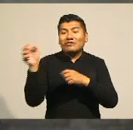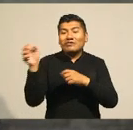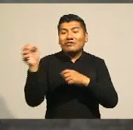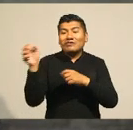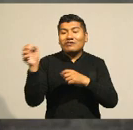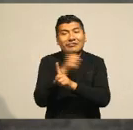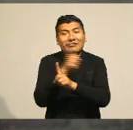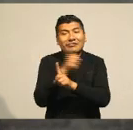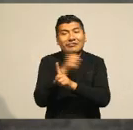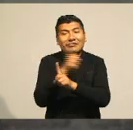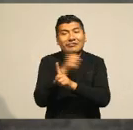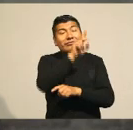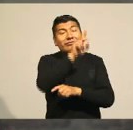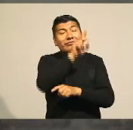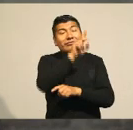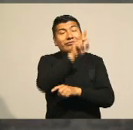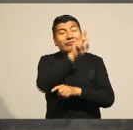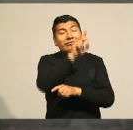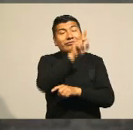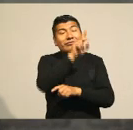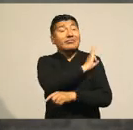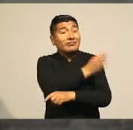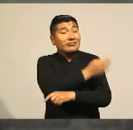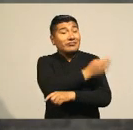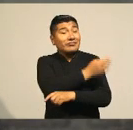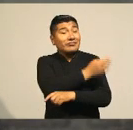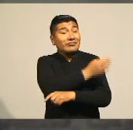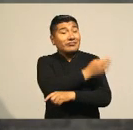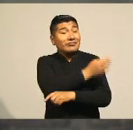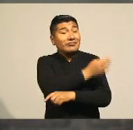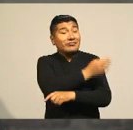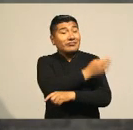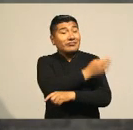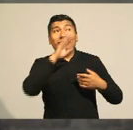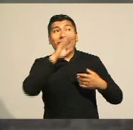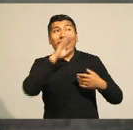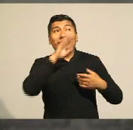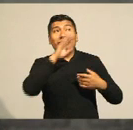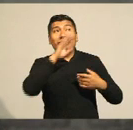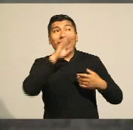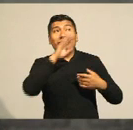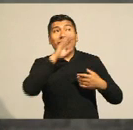recurre a la fuerza, como él la tenía. Tenía en su poder, en sus manos,